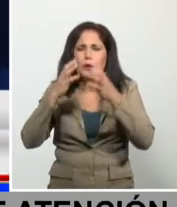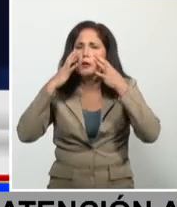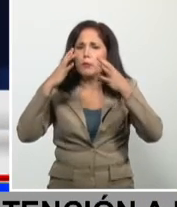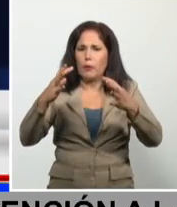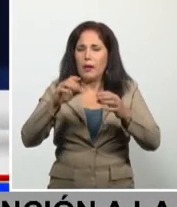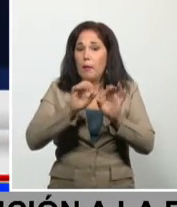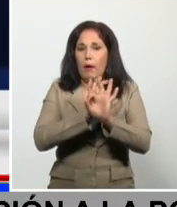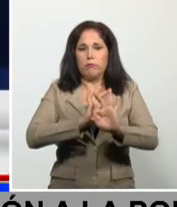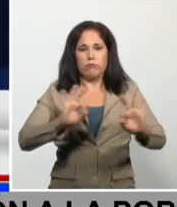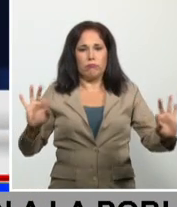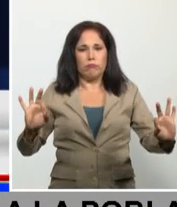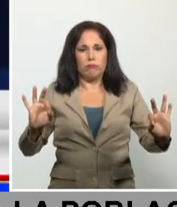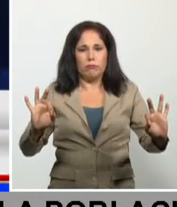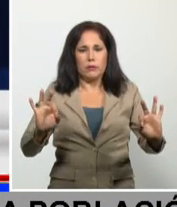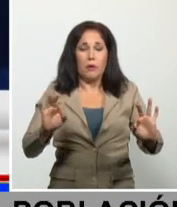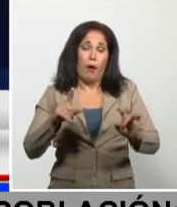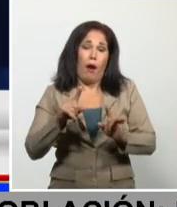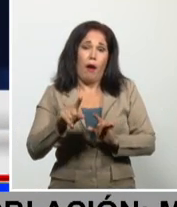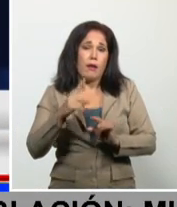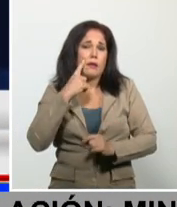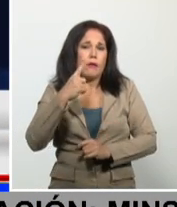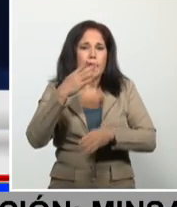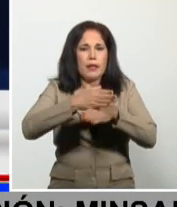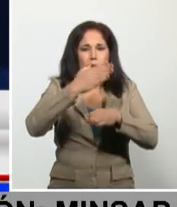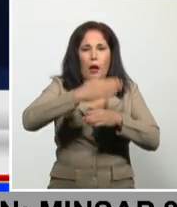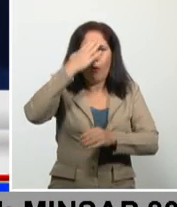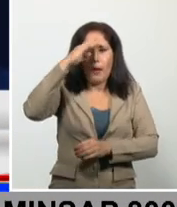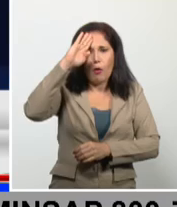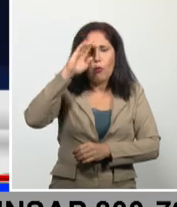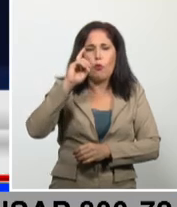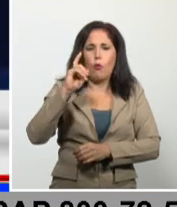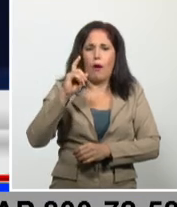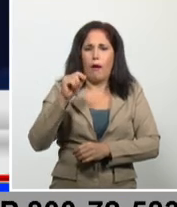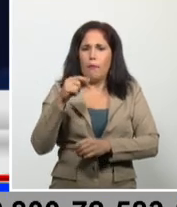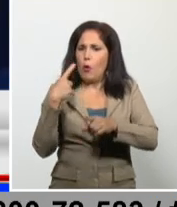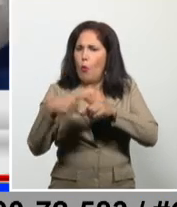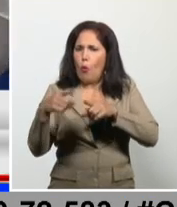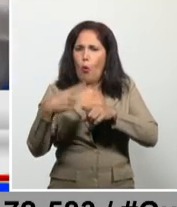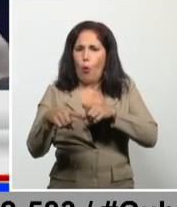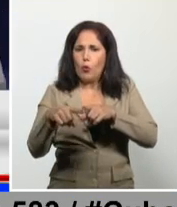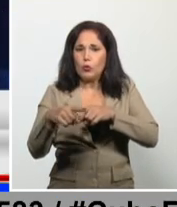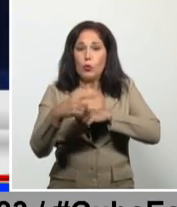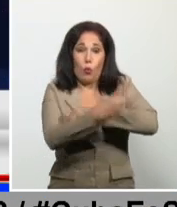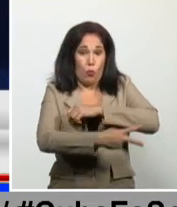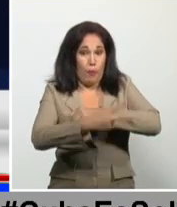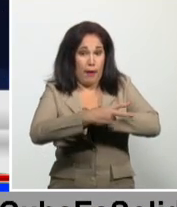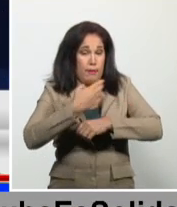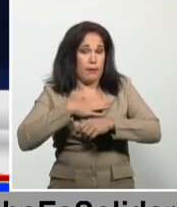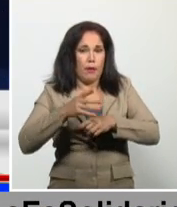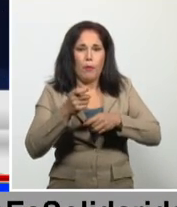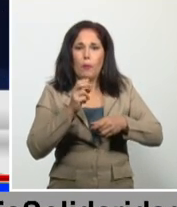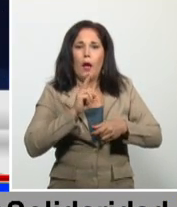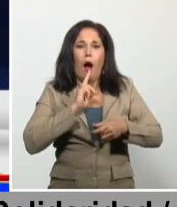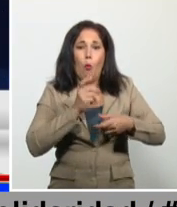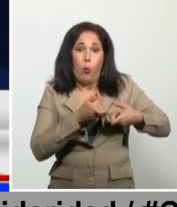en nuestro país. Hay imágenes que yo he visto de Santiago de Cuba, pero en otros países con mangueras a